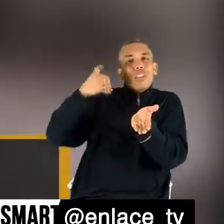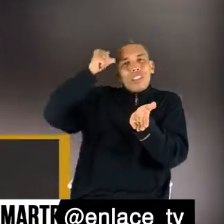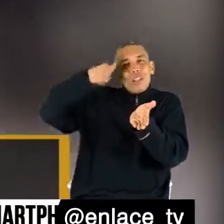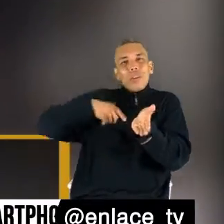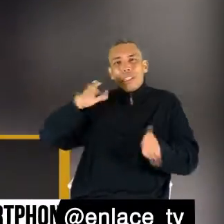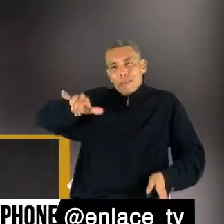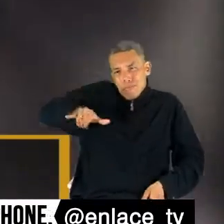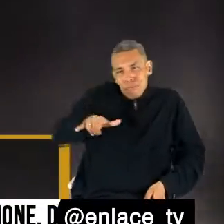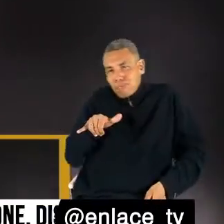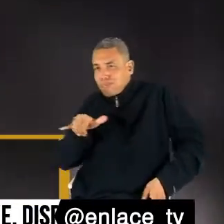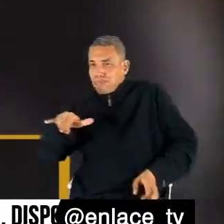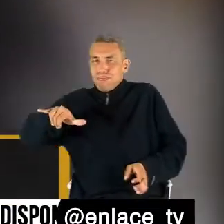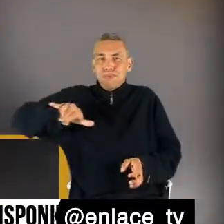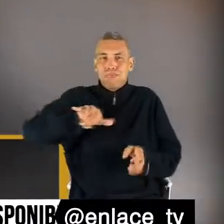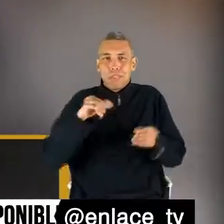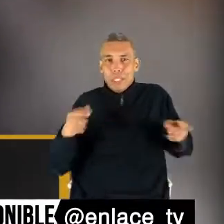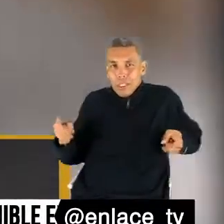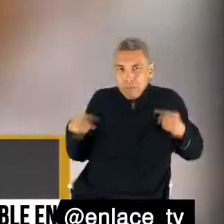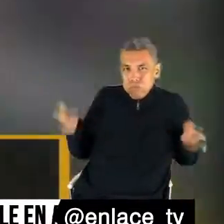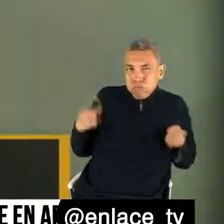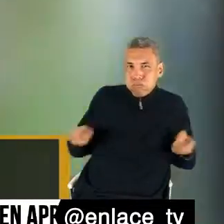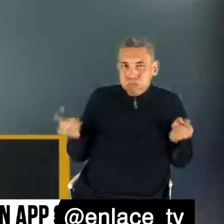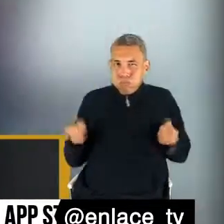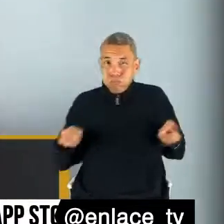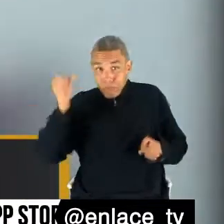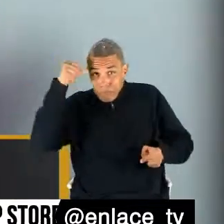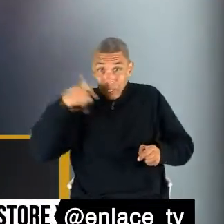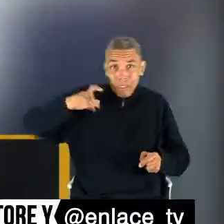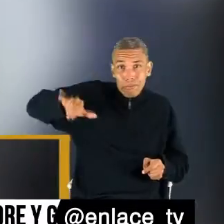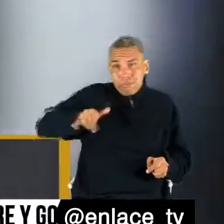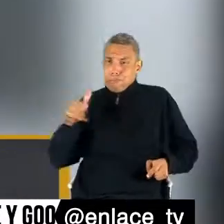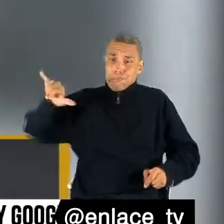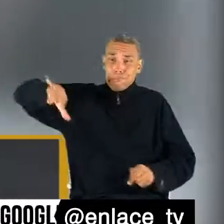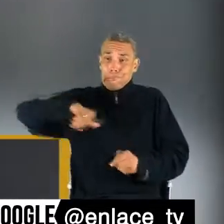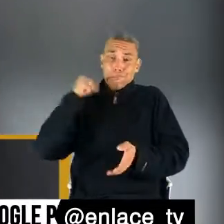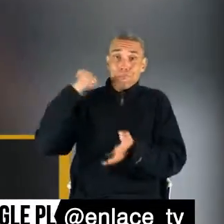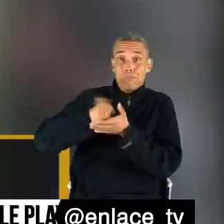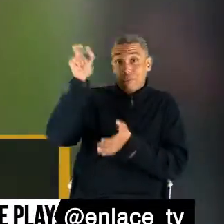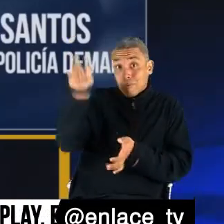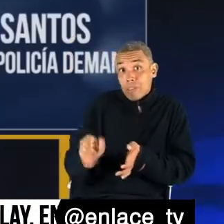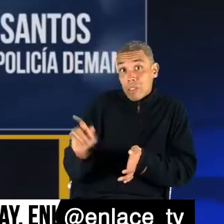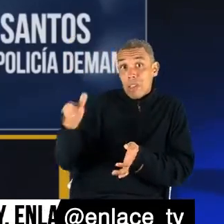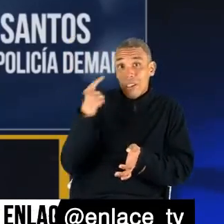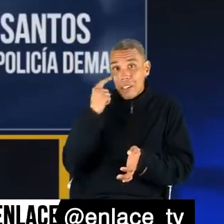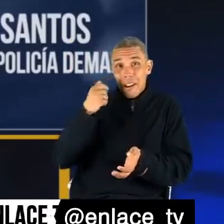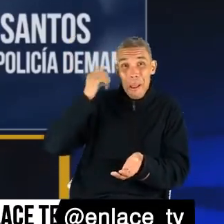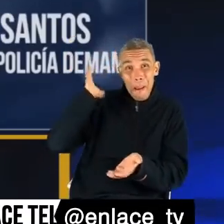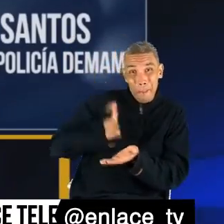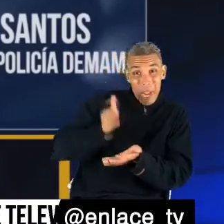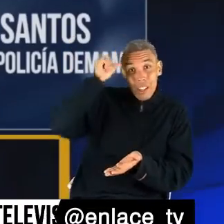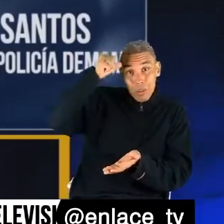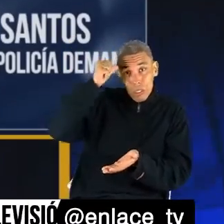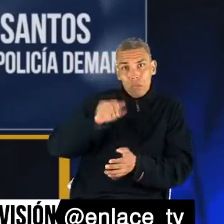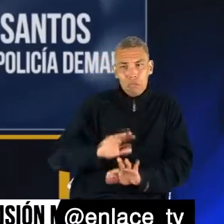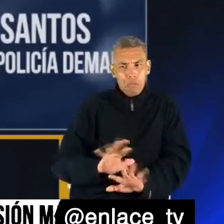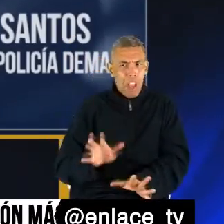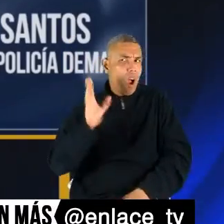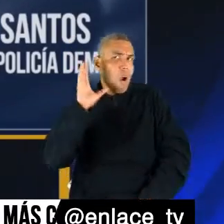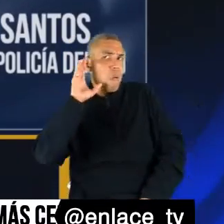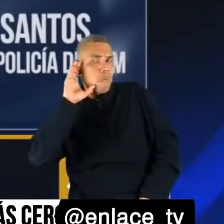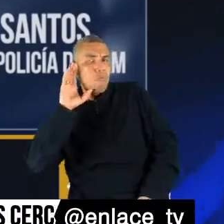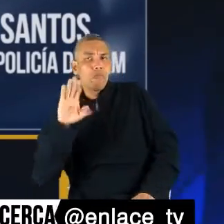hecho, identificado como Cristian Plata, de 27 años de edad, evoluciona satisfactoriamente. Esta se viene